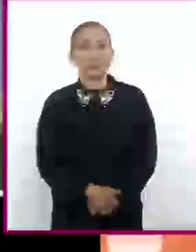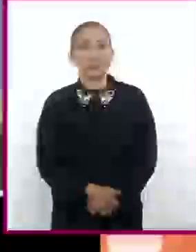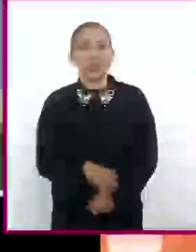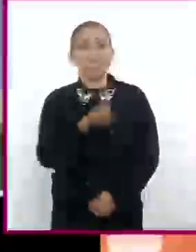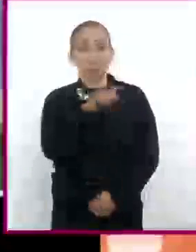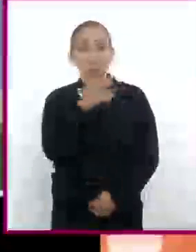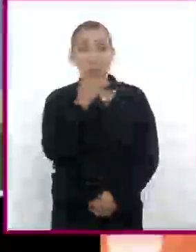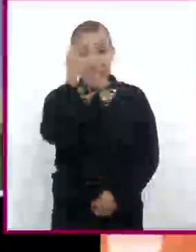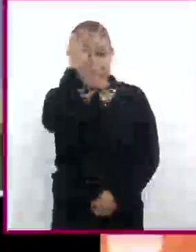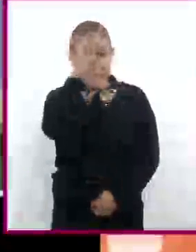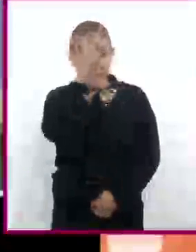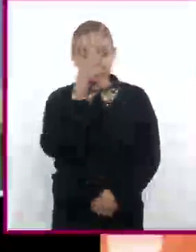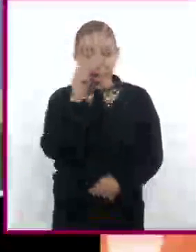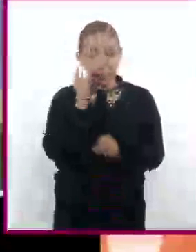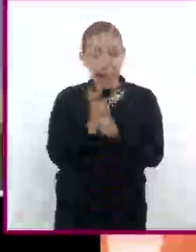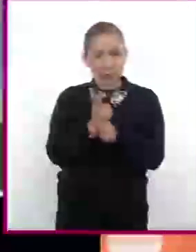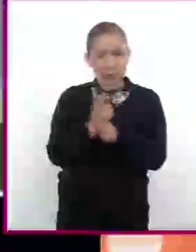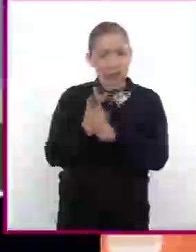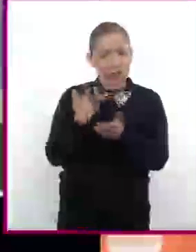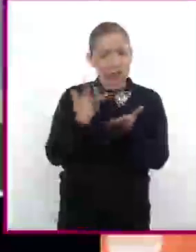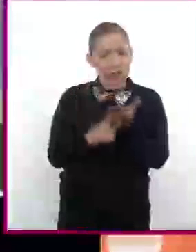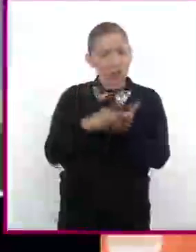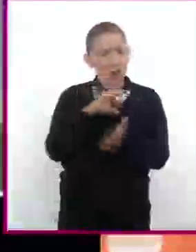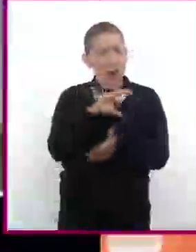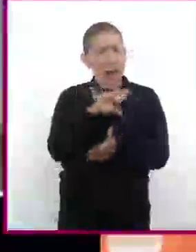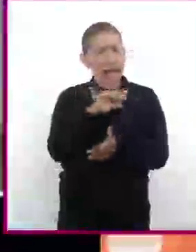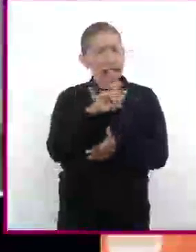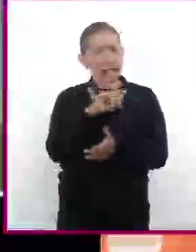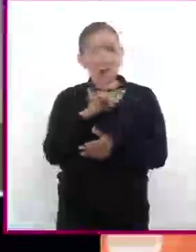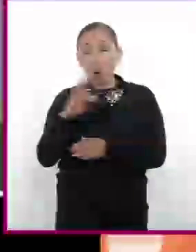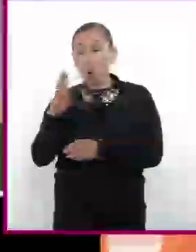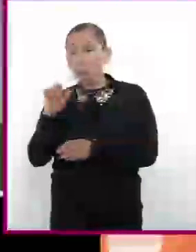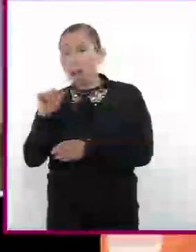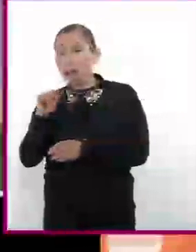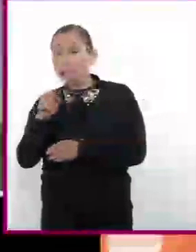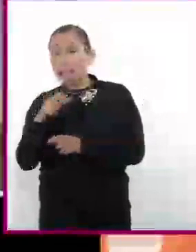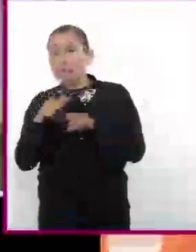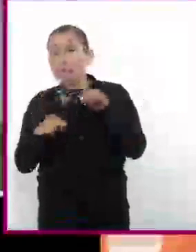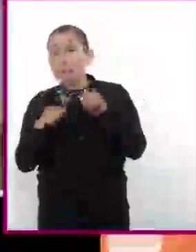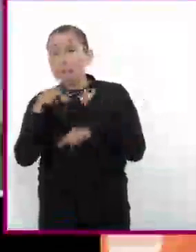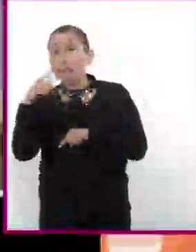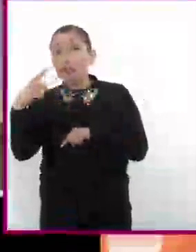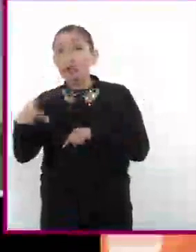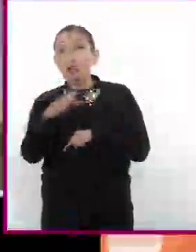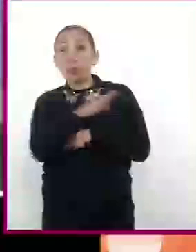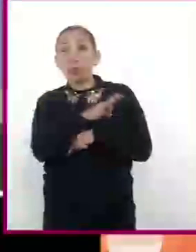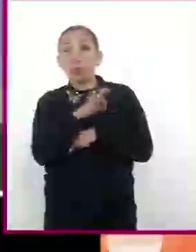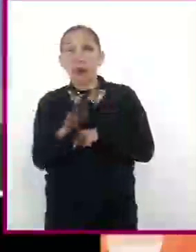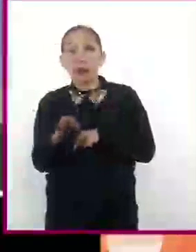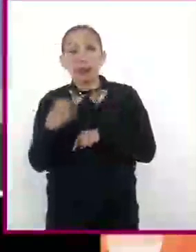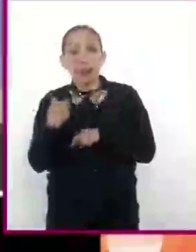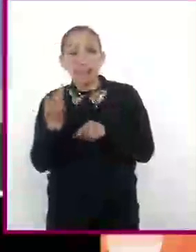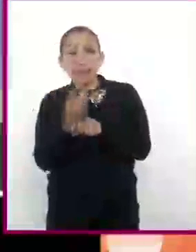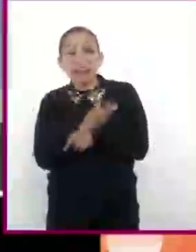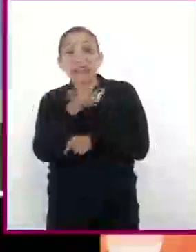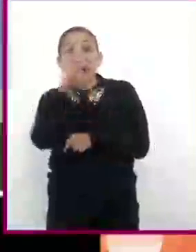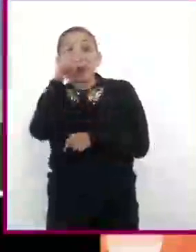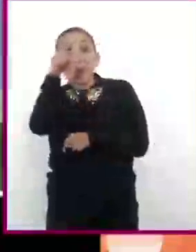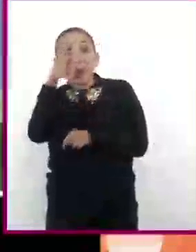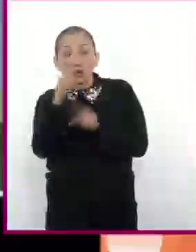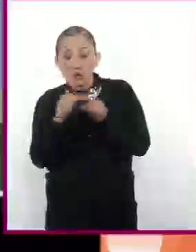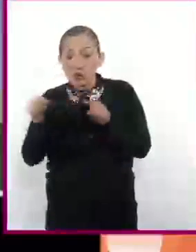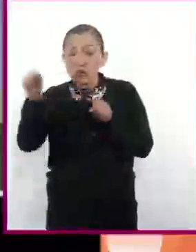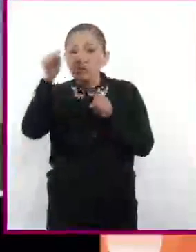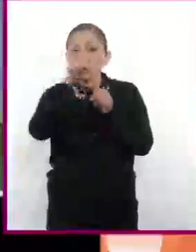Arrhenius también identificó que las propiedades de un ácido o de una base están relacionadas con su capacidad para conducir la corriente eléctrica